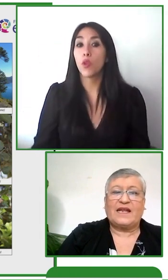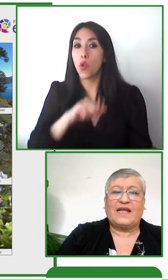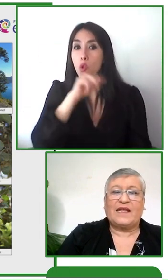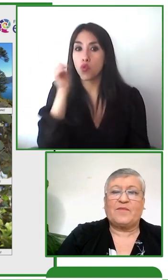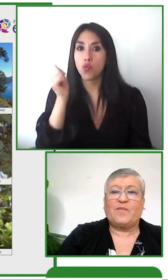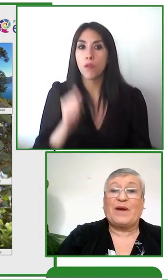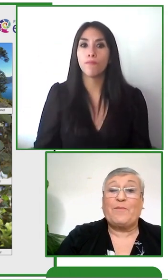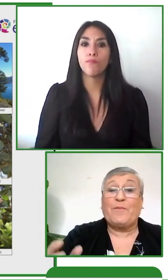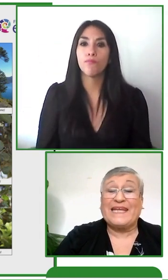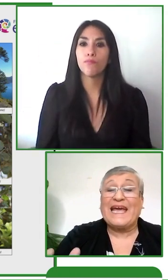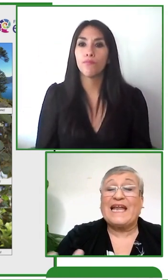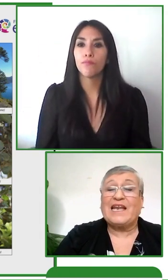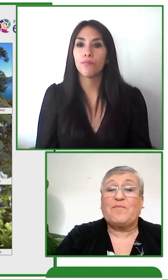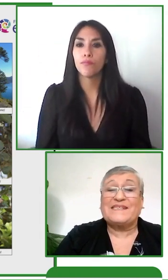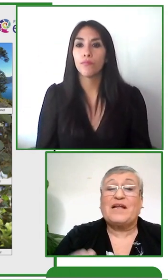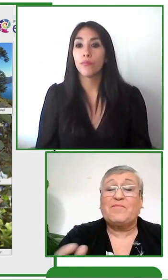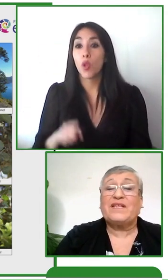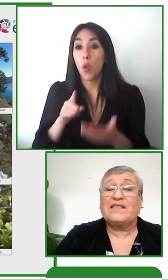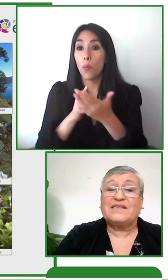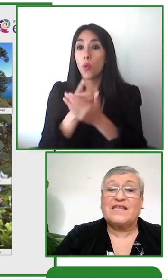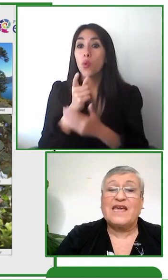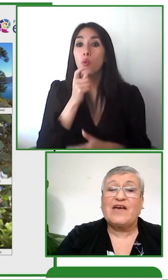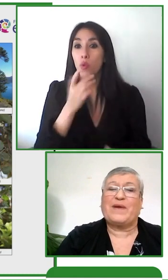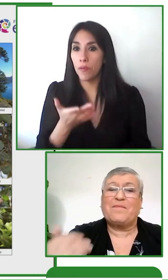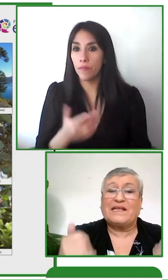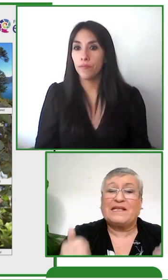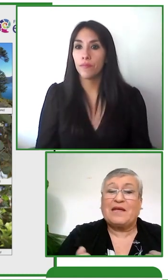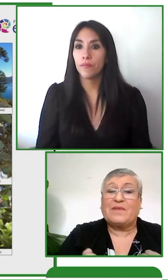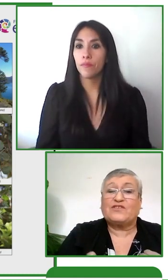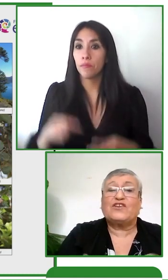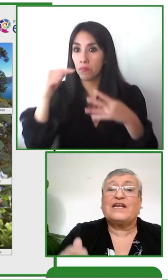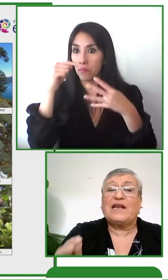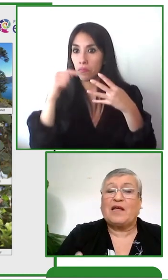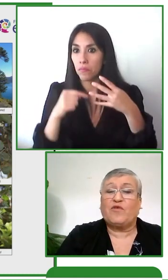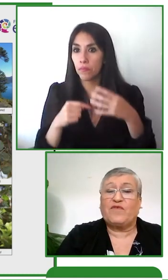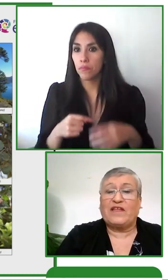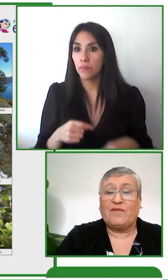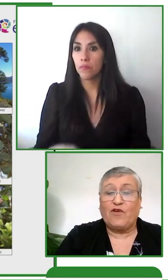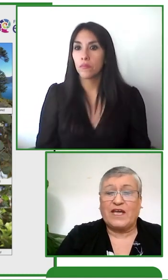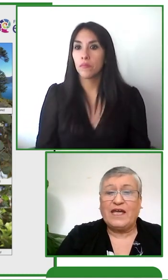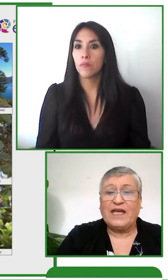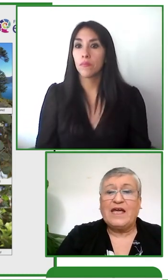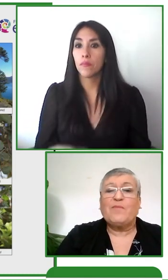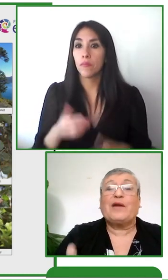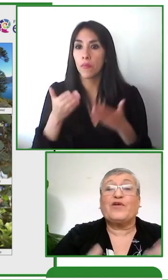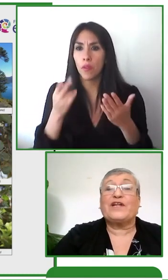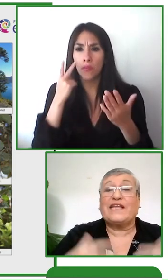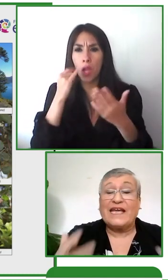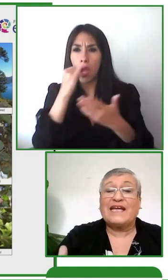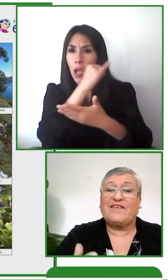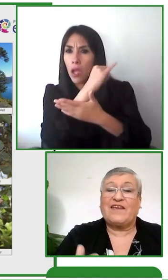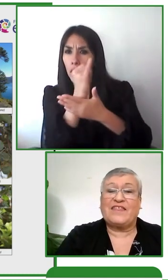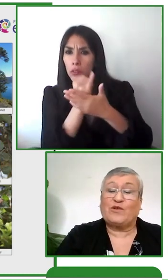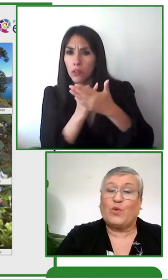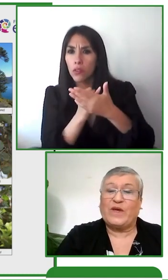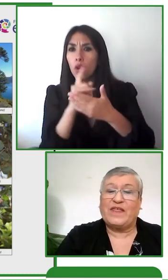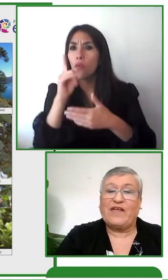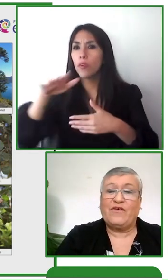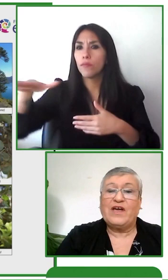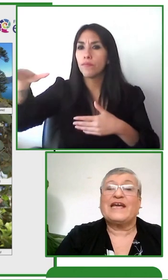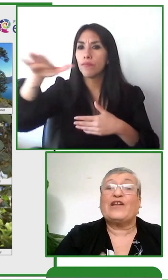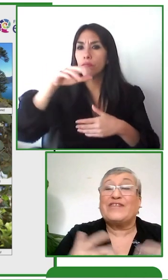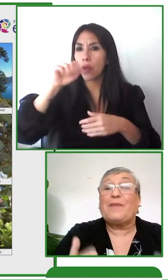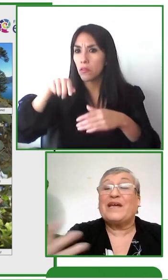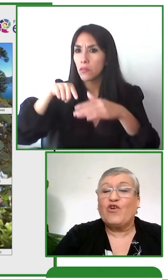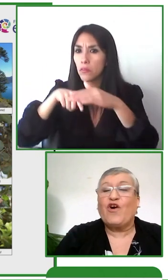tener material especialmente diseñado para la inmersión en la atmósfera del bosque, para poder tener actividades de